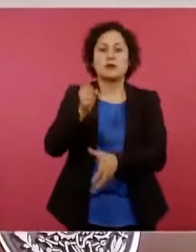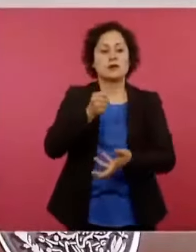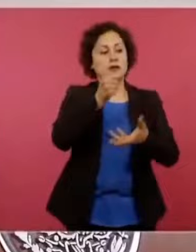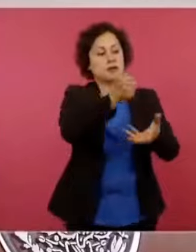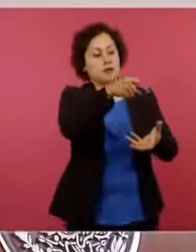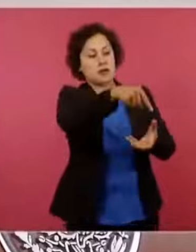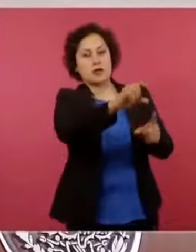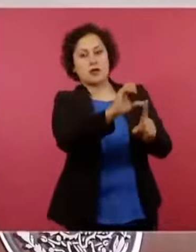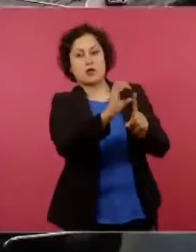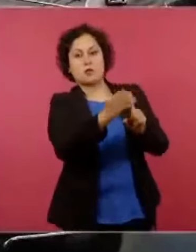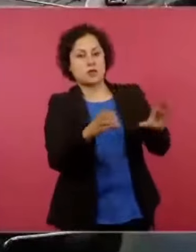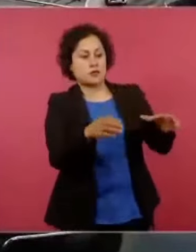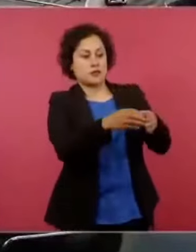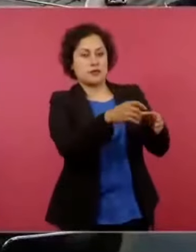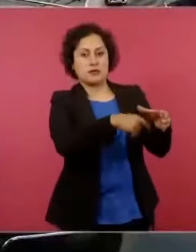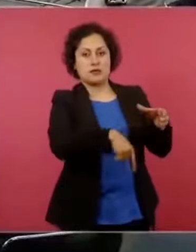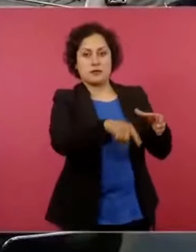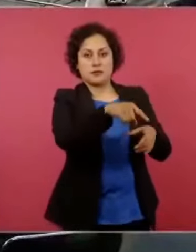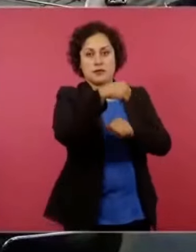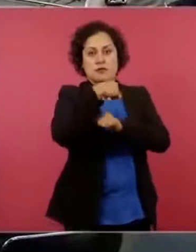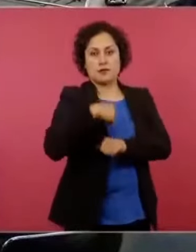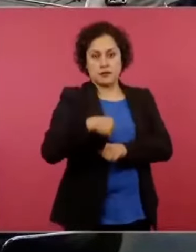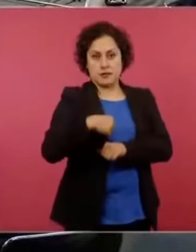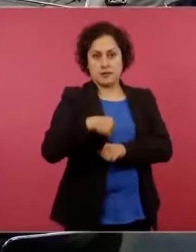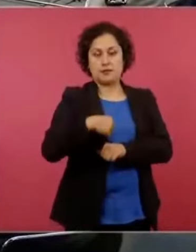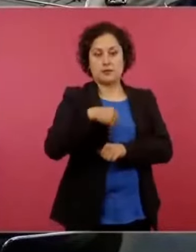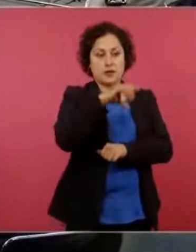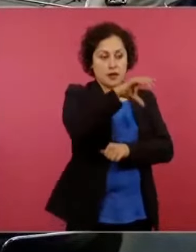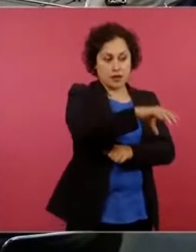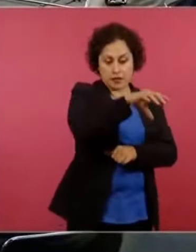comités de salud, que son 11,000.